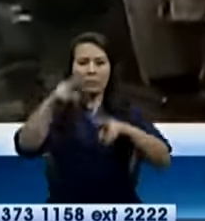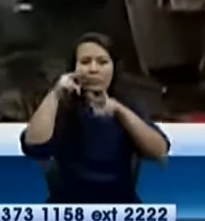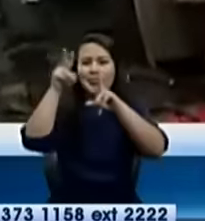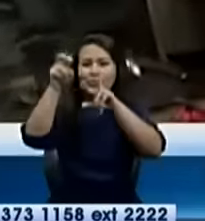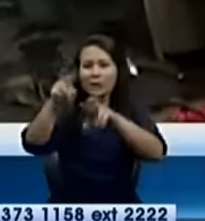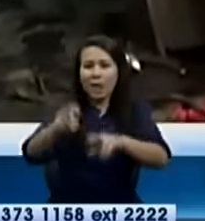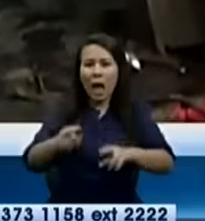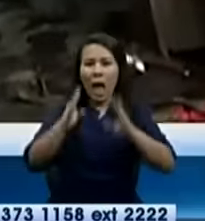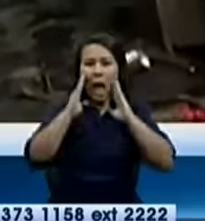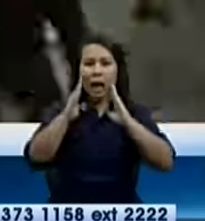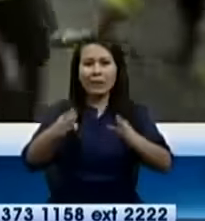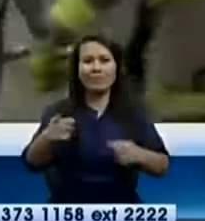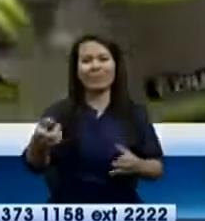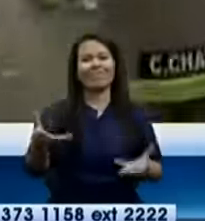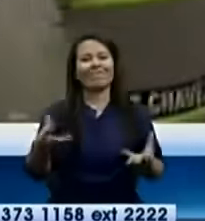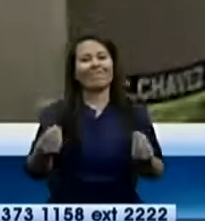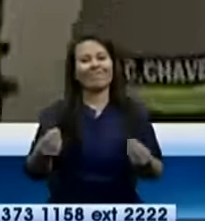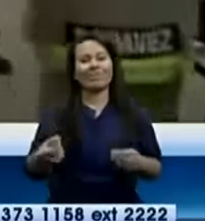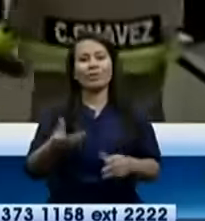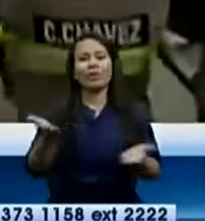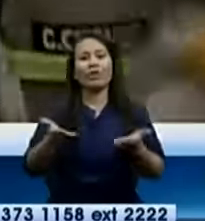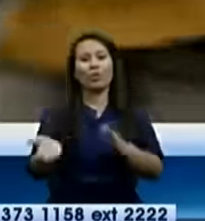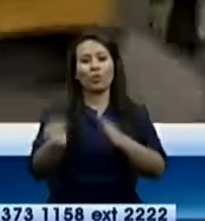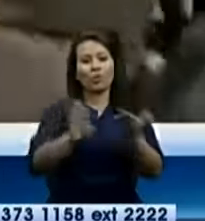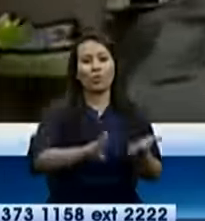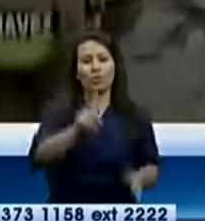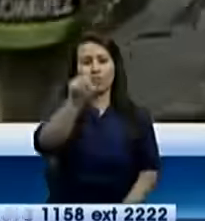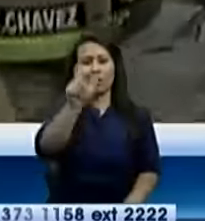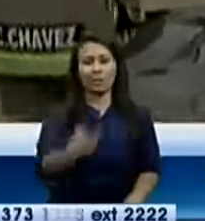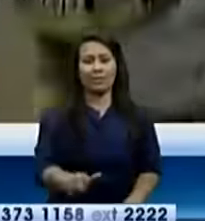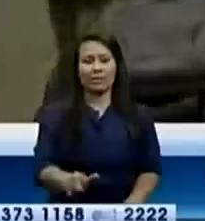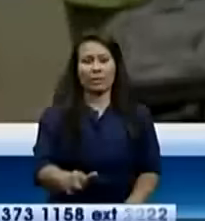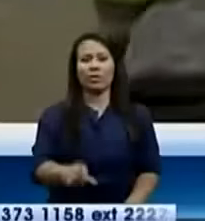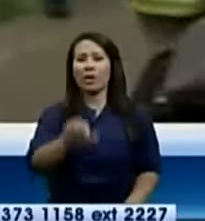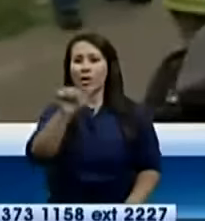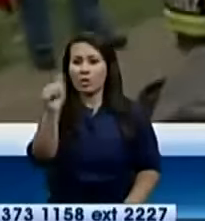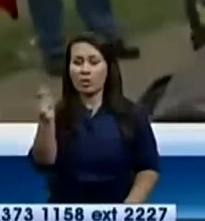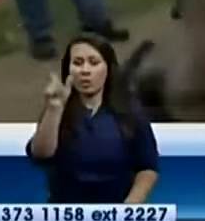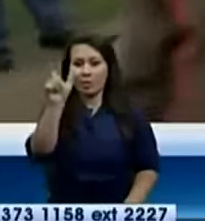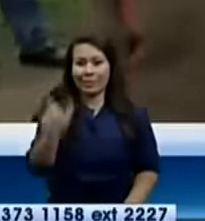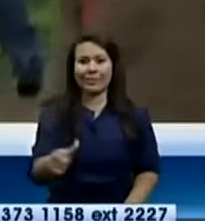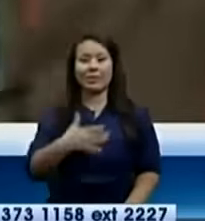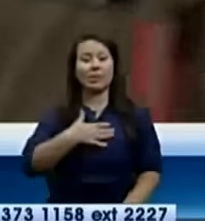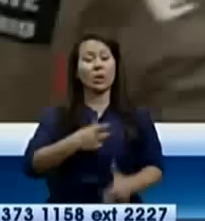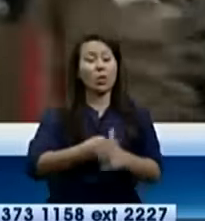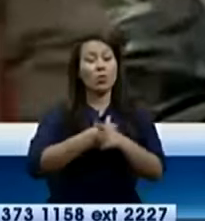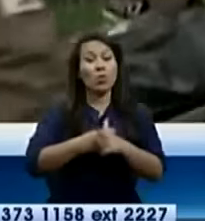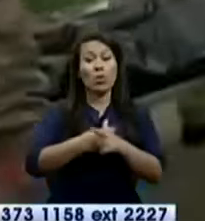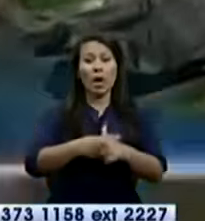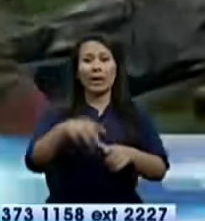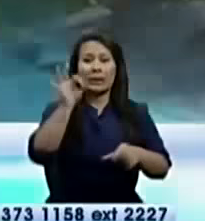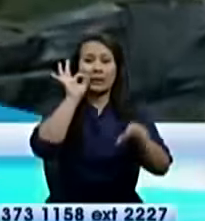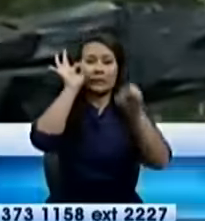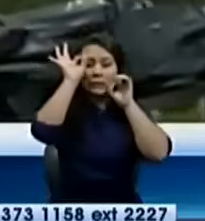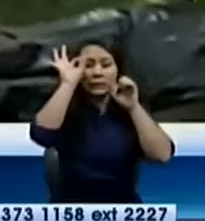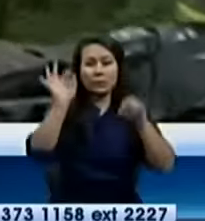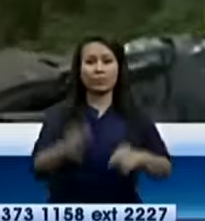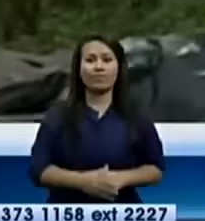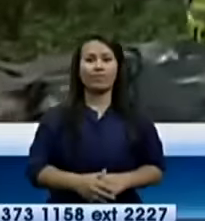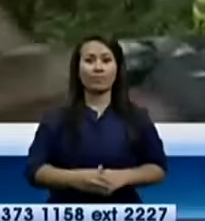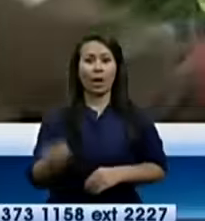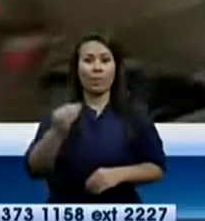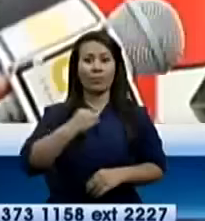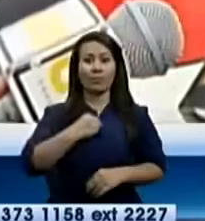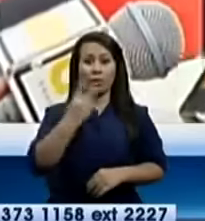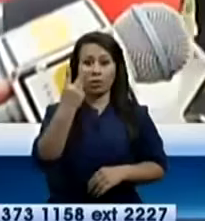para atender el percance en el que falleció una persona y otra resultó con heridas graves. Informan que venían